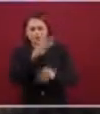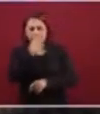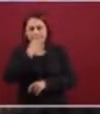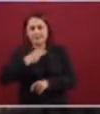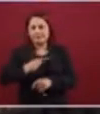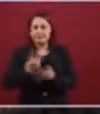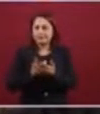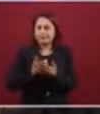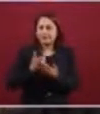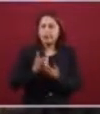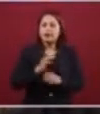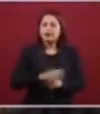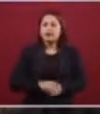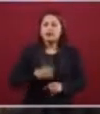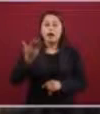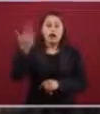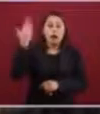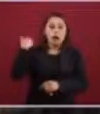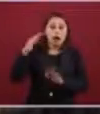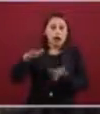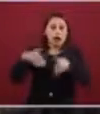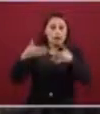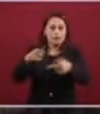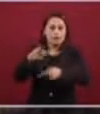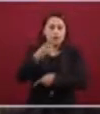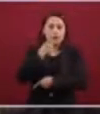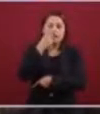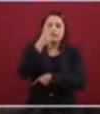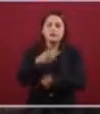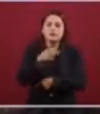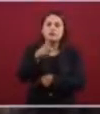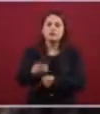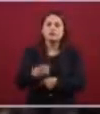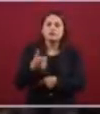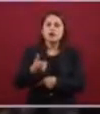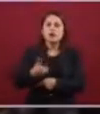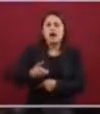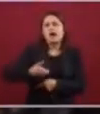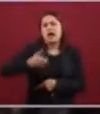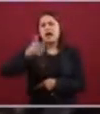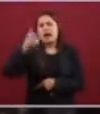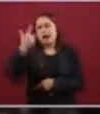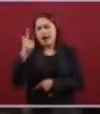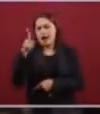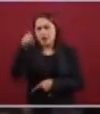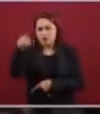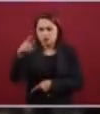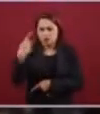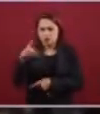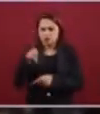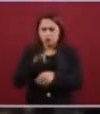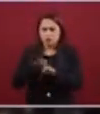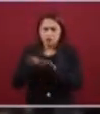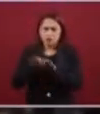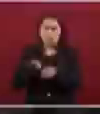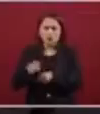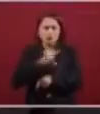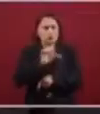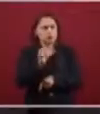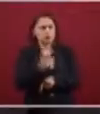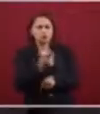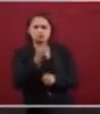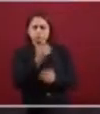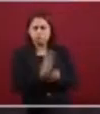afuera denuncian que había el más bajo de 6,000 pesos en comparación del suyo de 120,000. ¿A cuánto van a ascender estos salarios, como usted